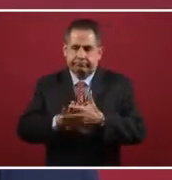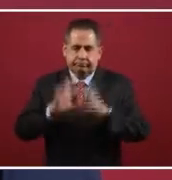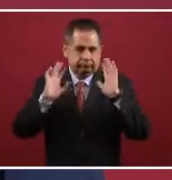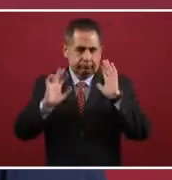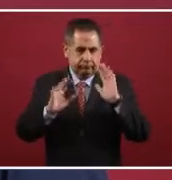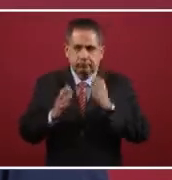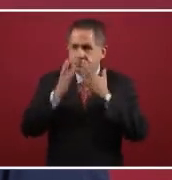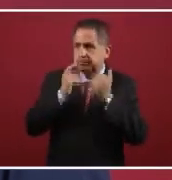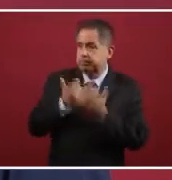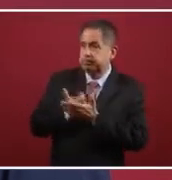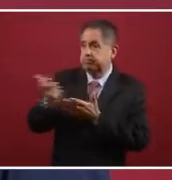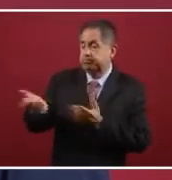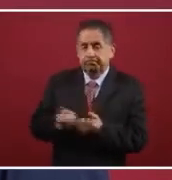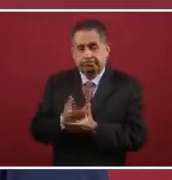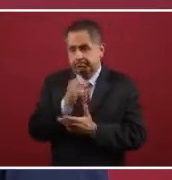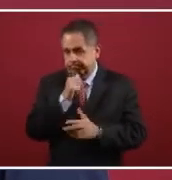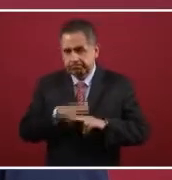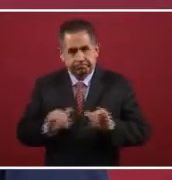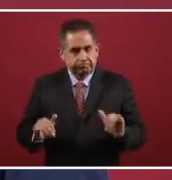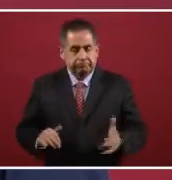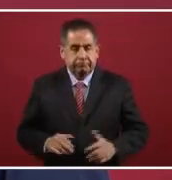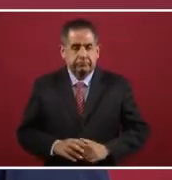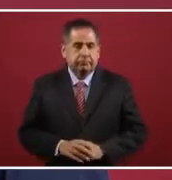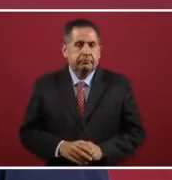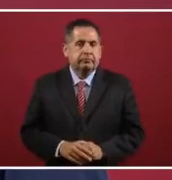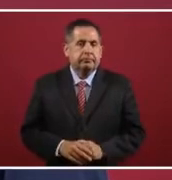derecho a fianza.